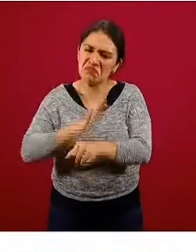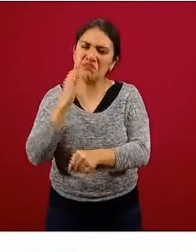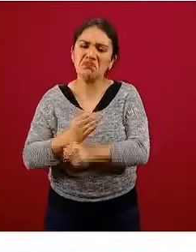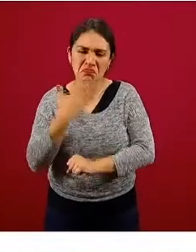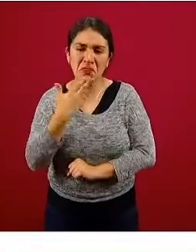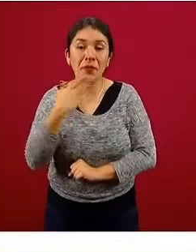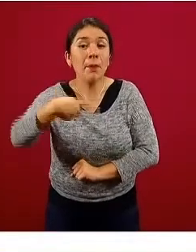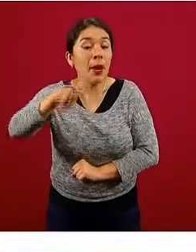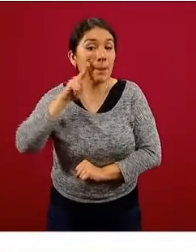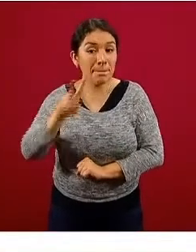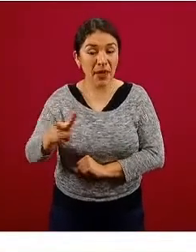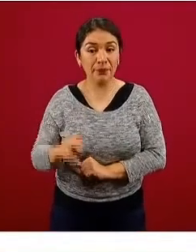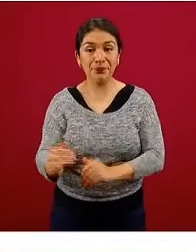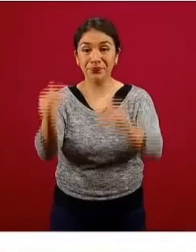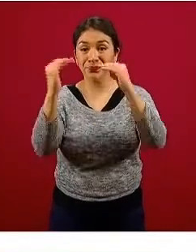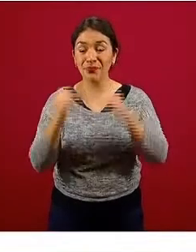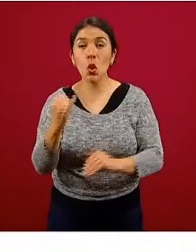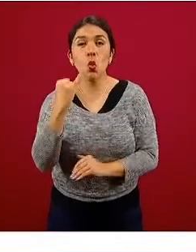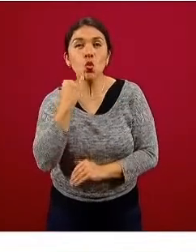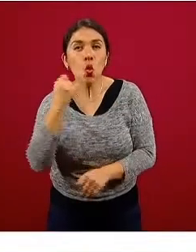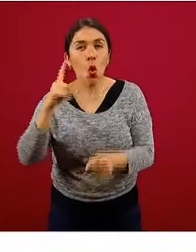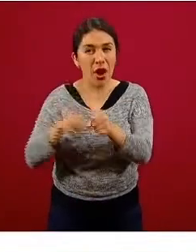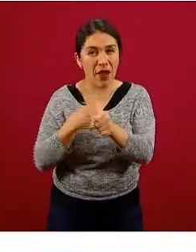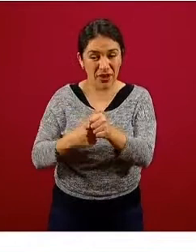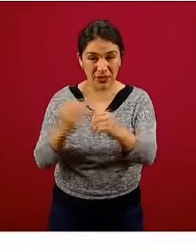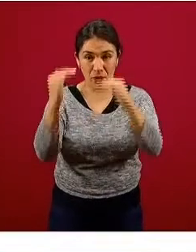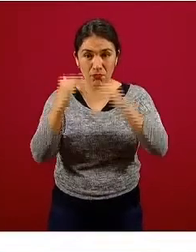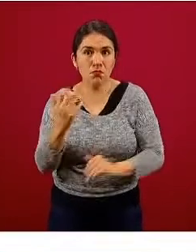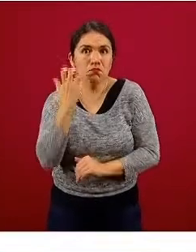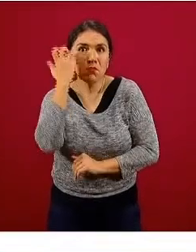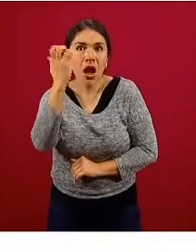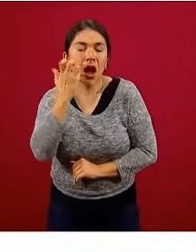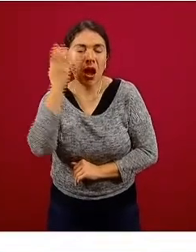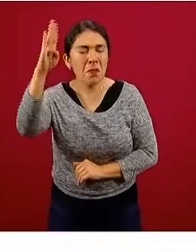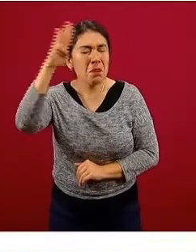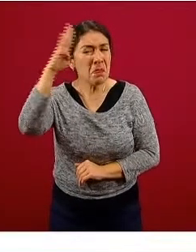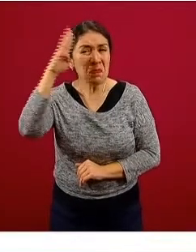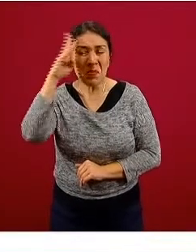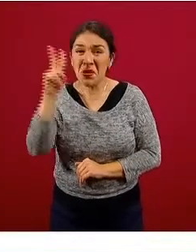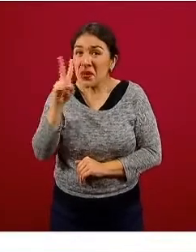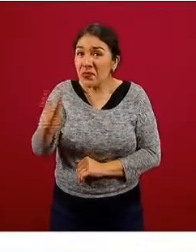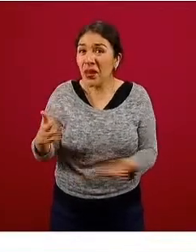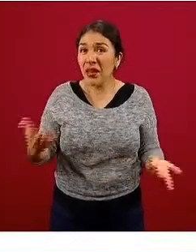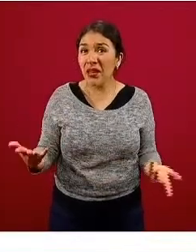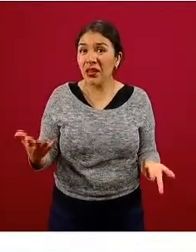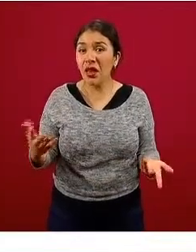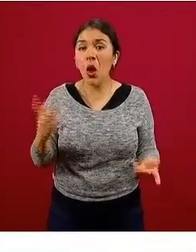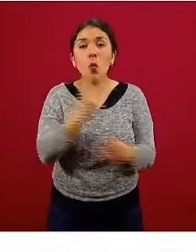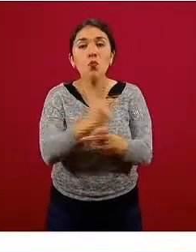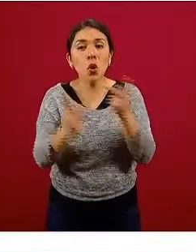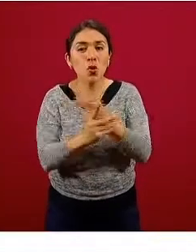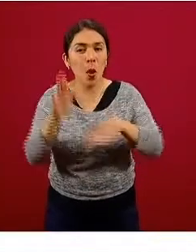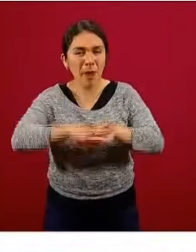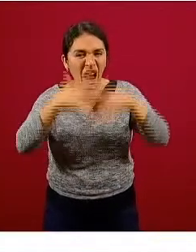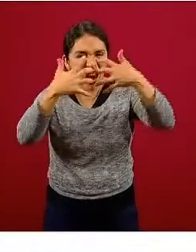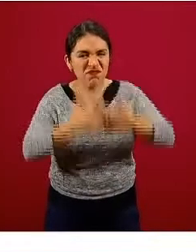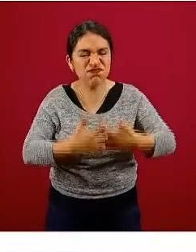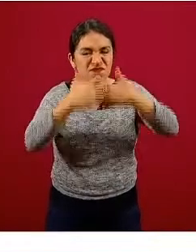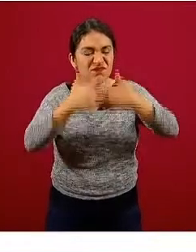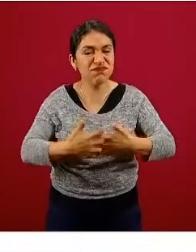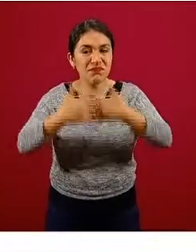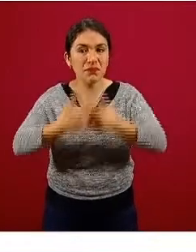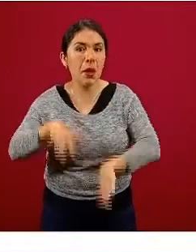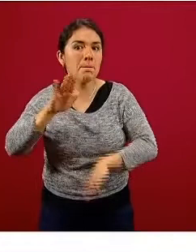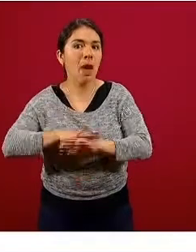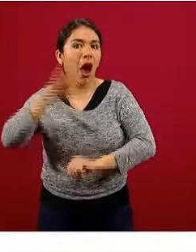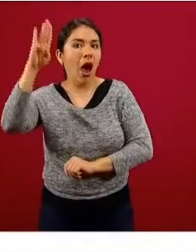bien, pero vean, bebidas azucaradas, un exceso increíble, y productos ultraprocesados, un exceso